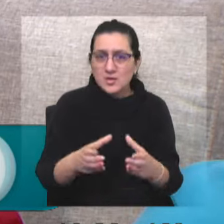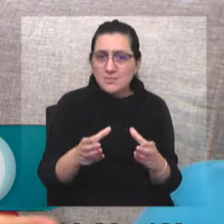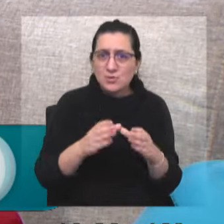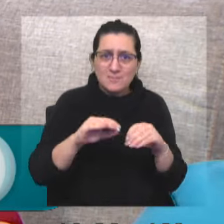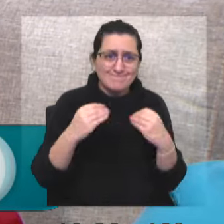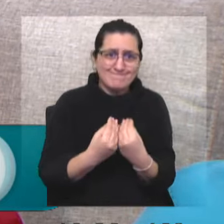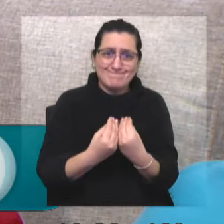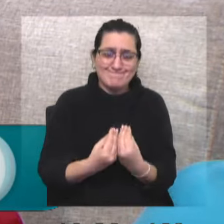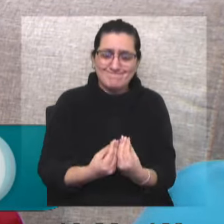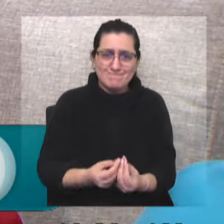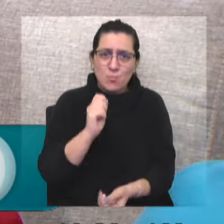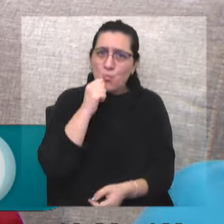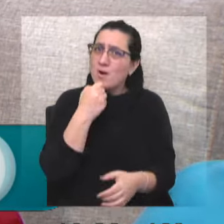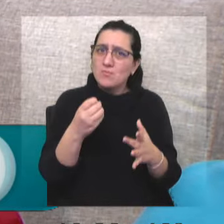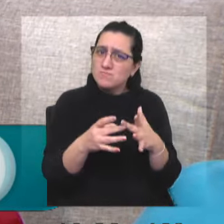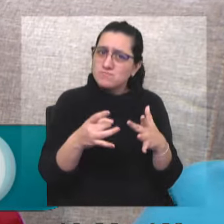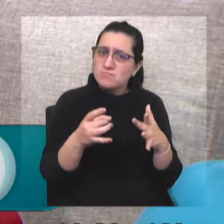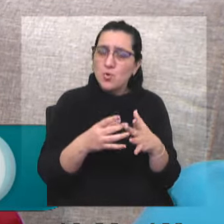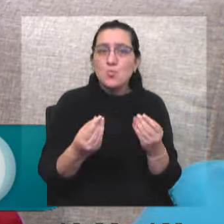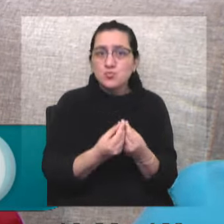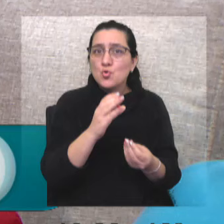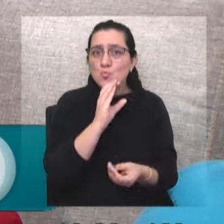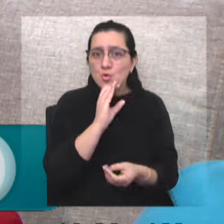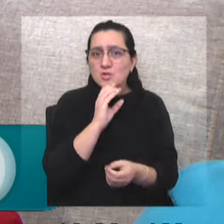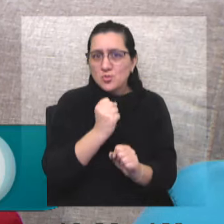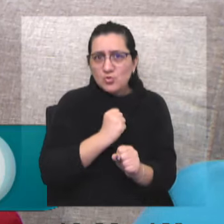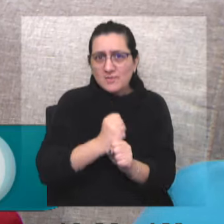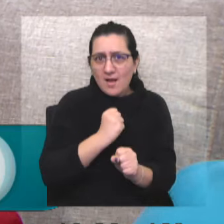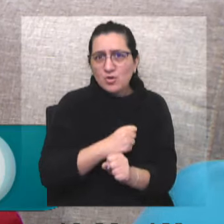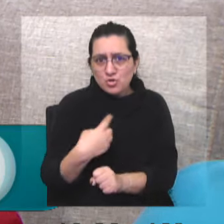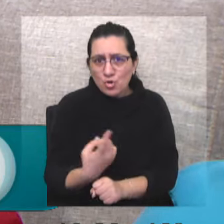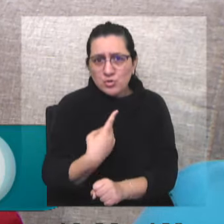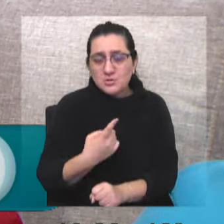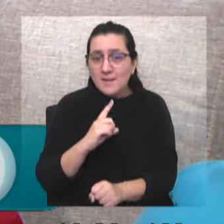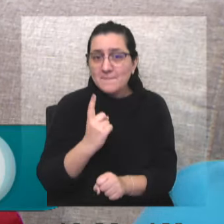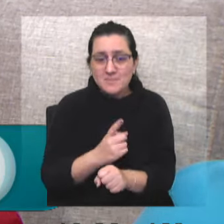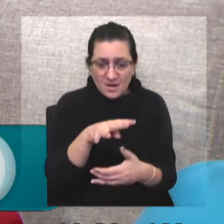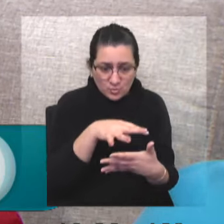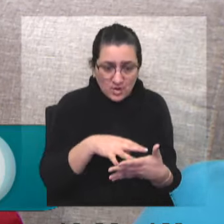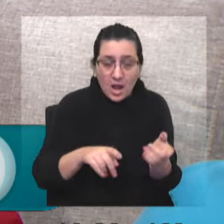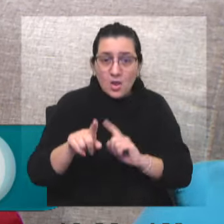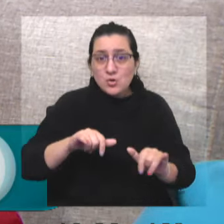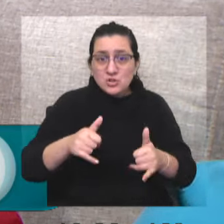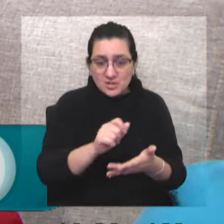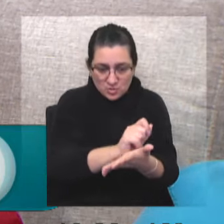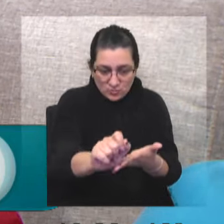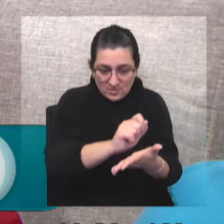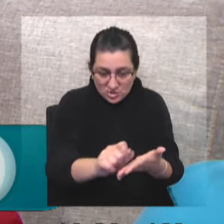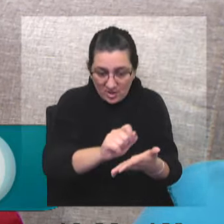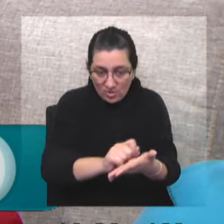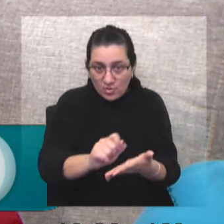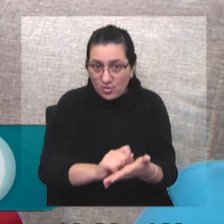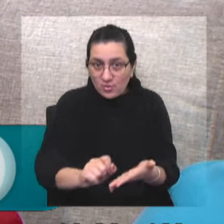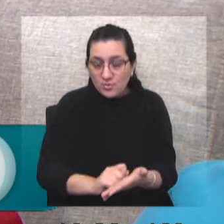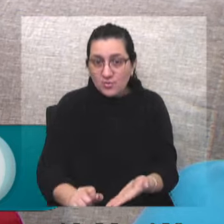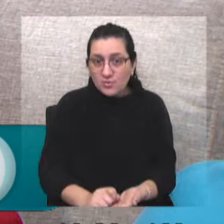buenísimo desde todo nivel, con mucho humor. Son muy trabajadores y trabajadoras. Toda la primera lectura, y algunos ya tenían subrayado el... Que lo mejor de ser